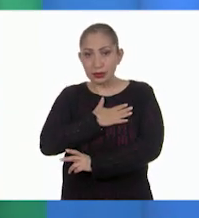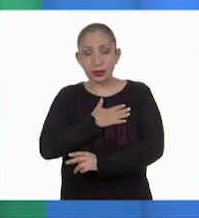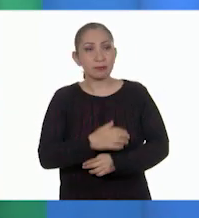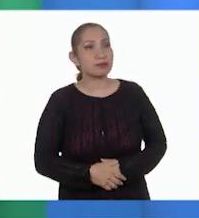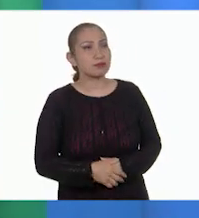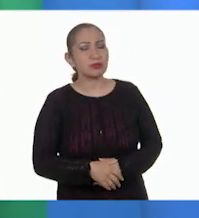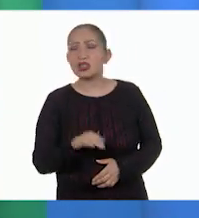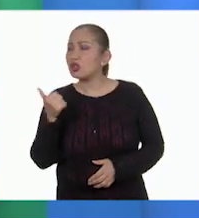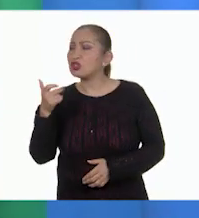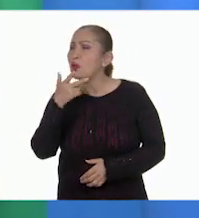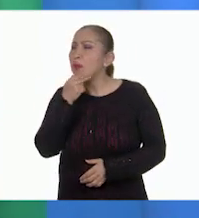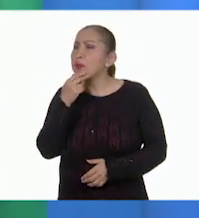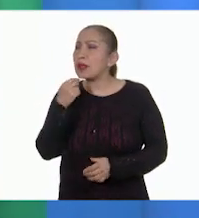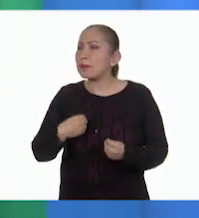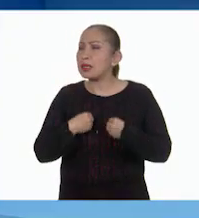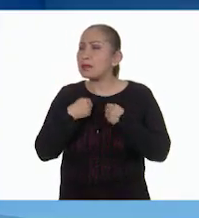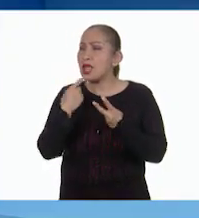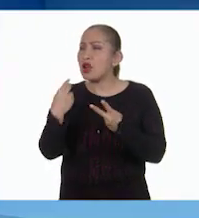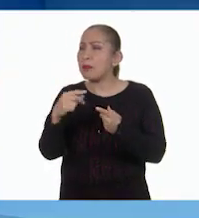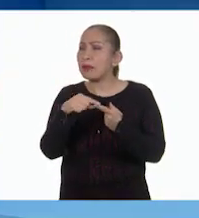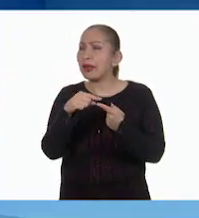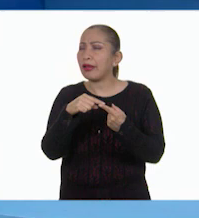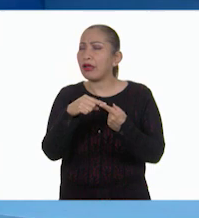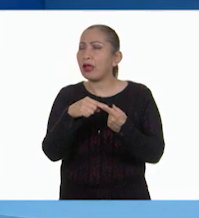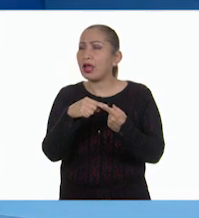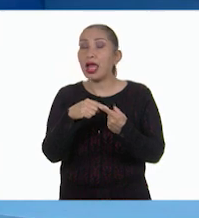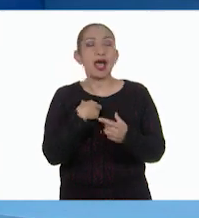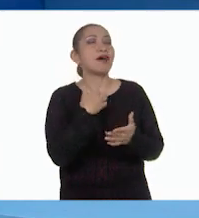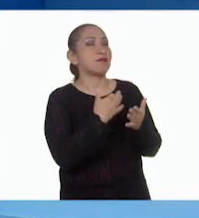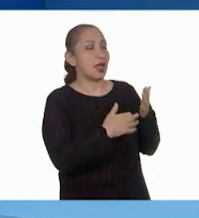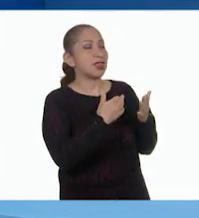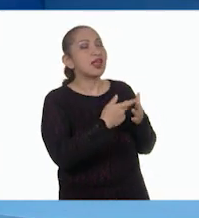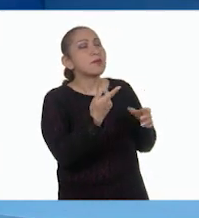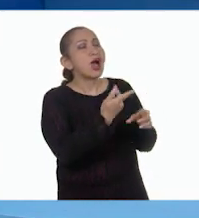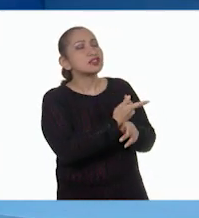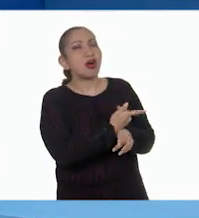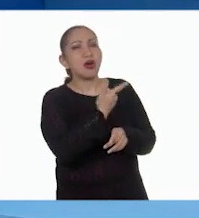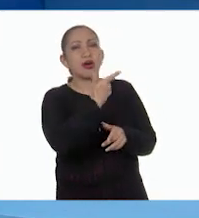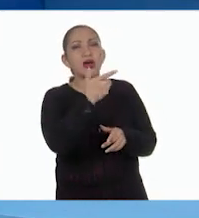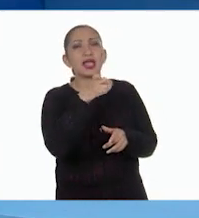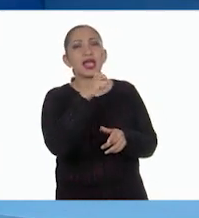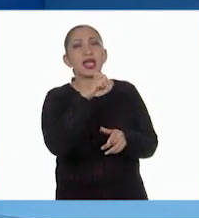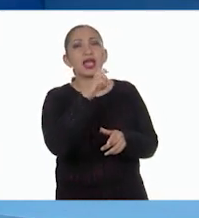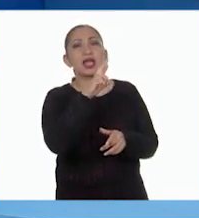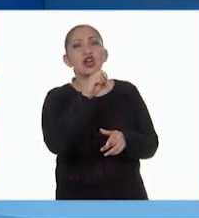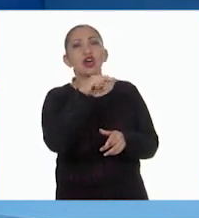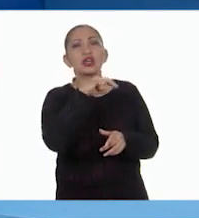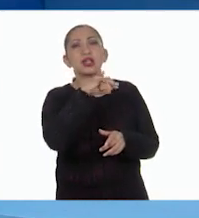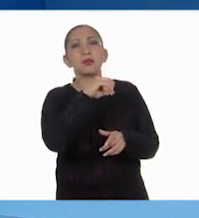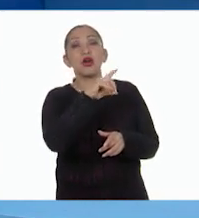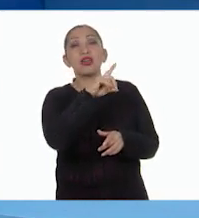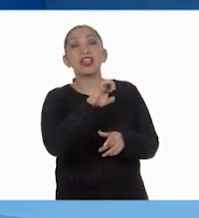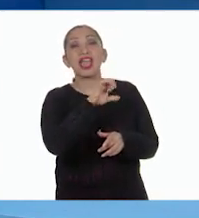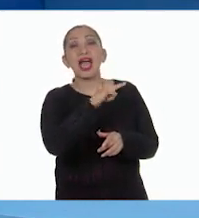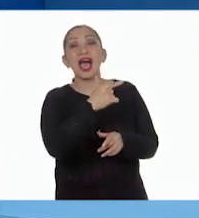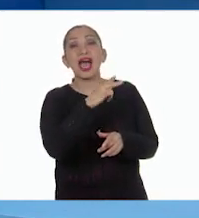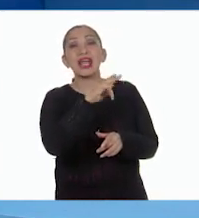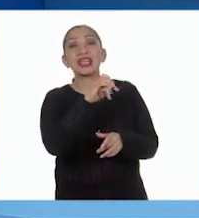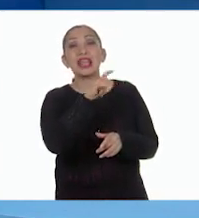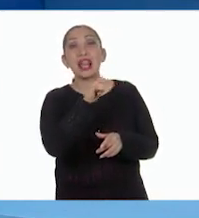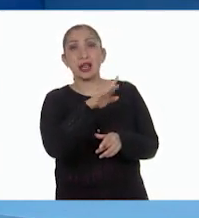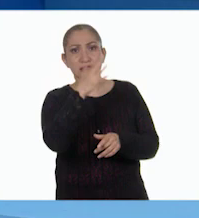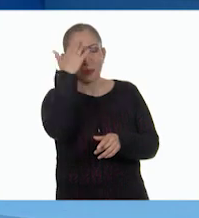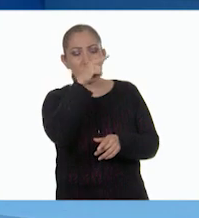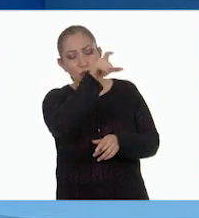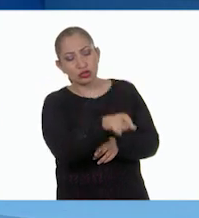otro sobreviviente del naufragio? Claro, falta que digamos qué pasó con Jerónimo de Aguilar. De él sabemos que era un